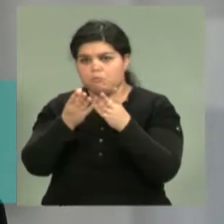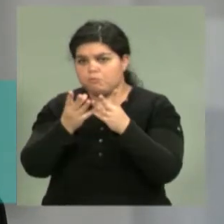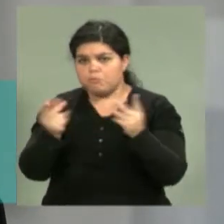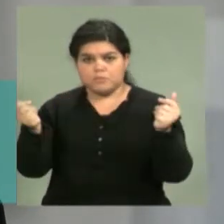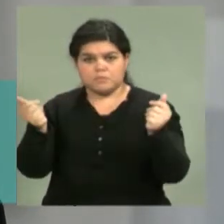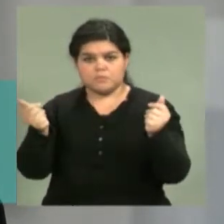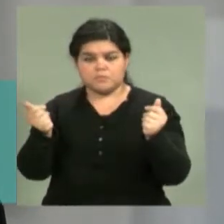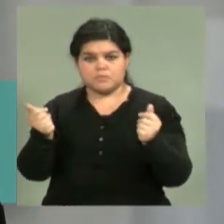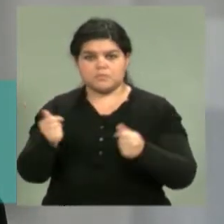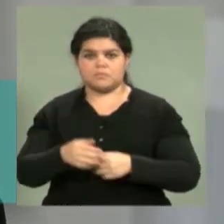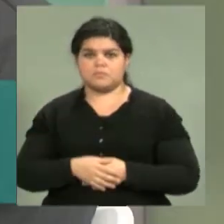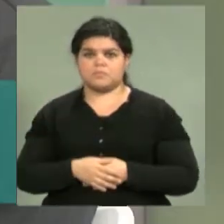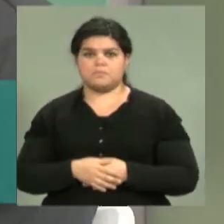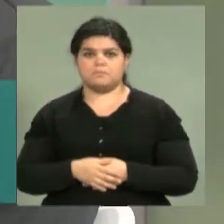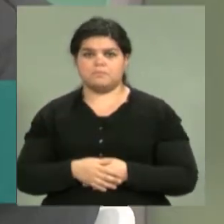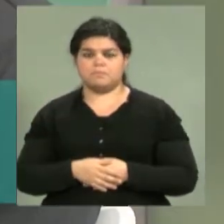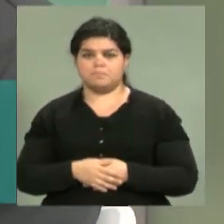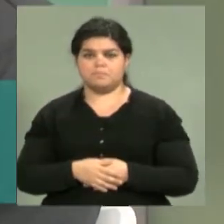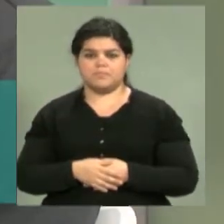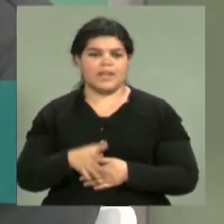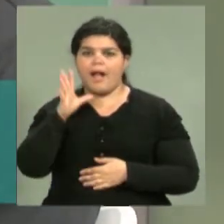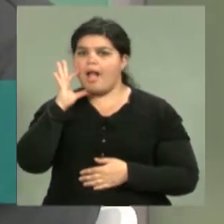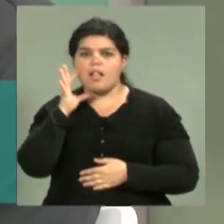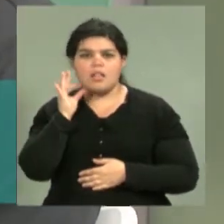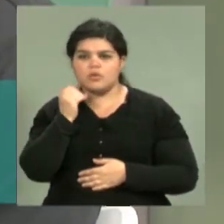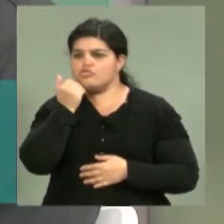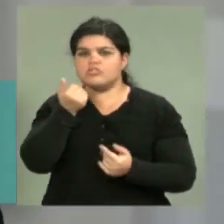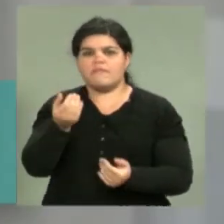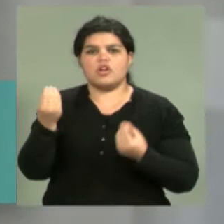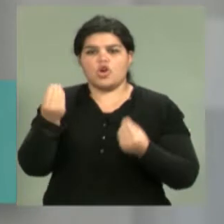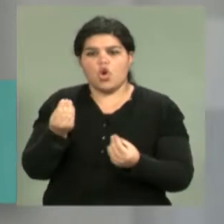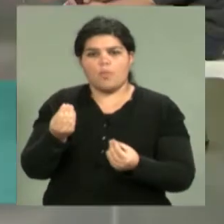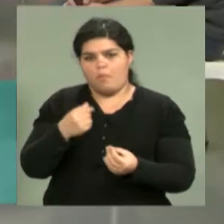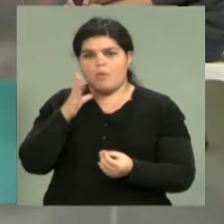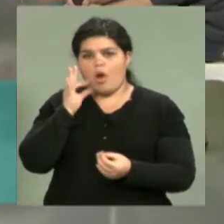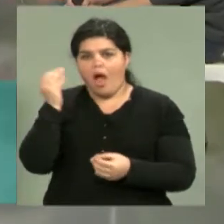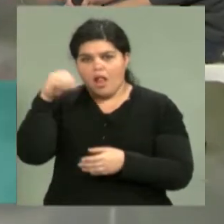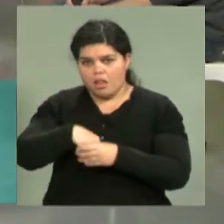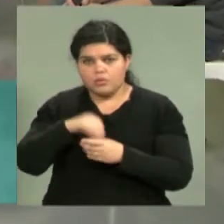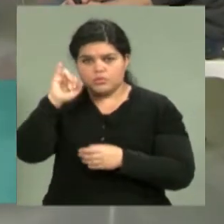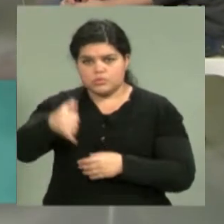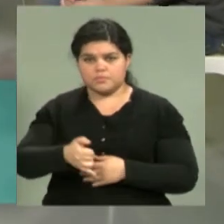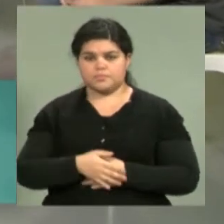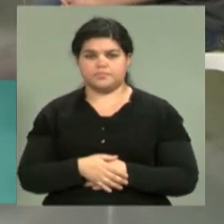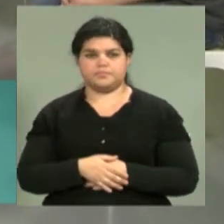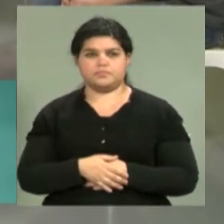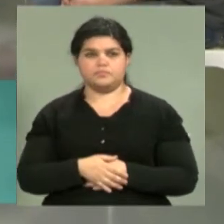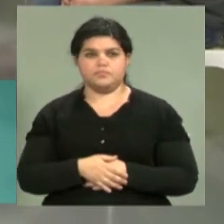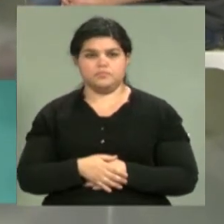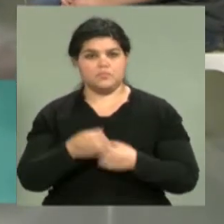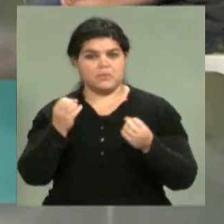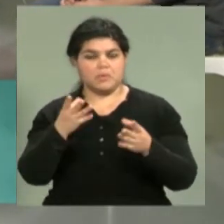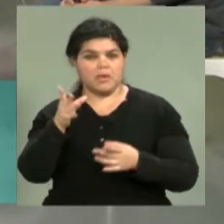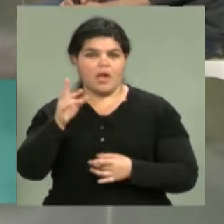medios, de mantenerse, y algo hay, aunque la voluntad ya no esté manifiesta. Bien, bueno, ahí está, hay